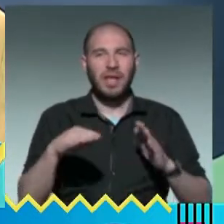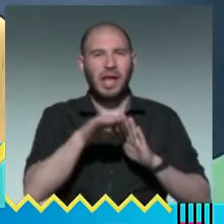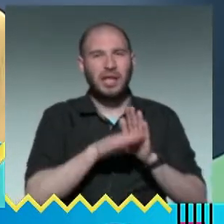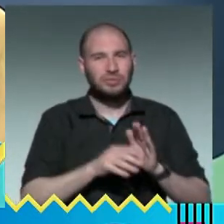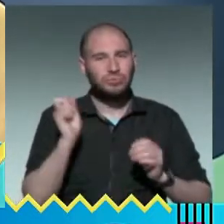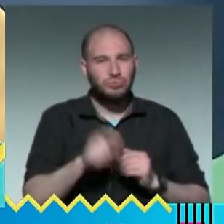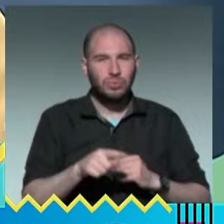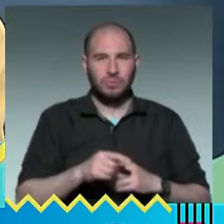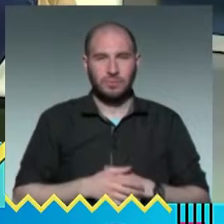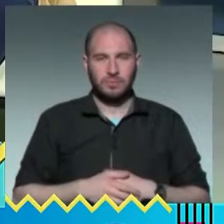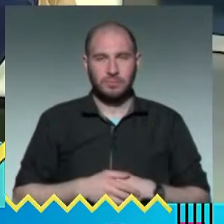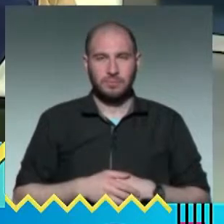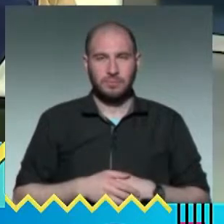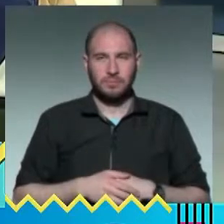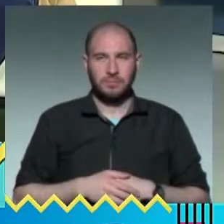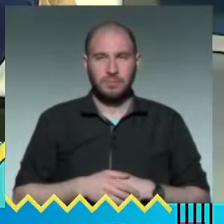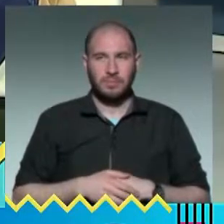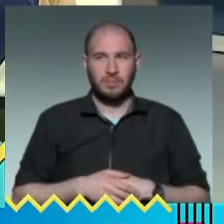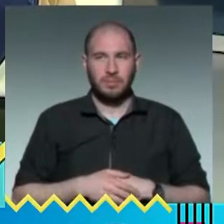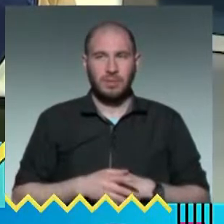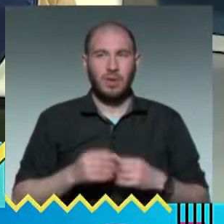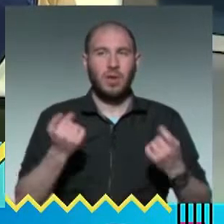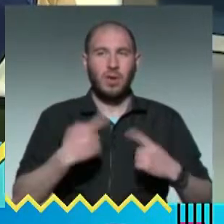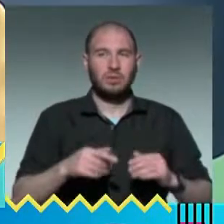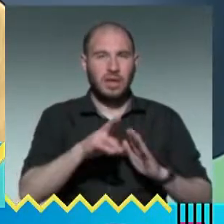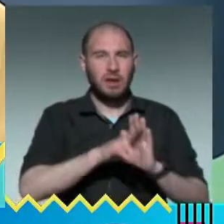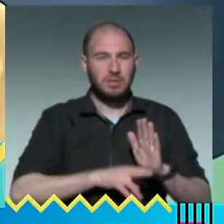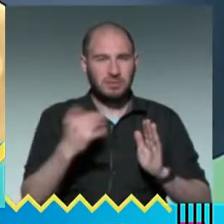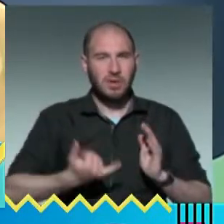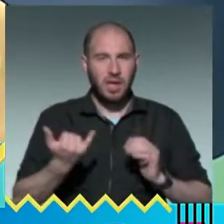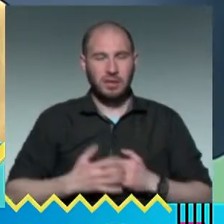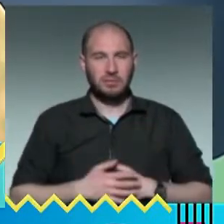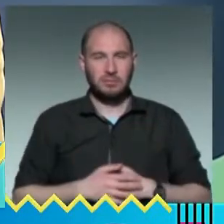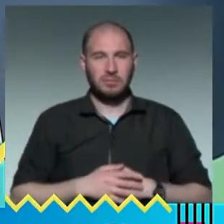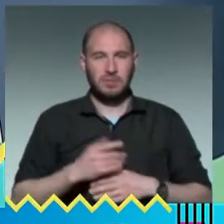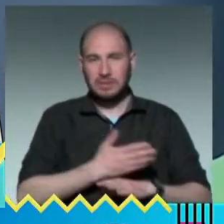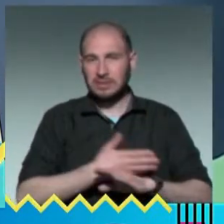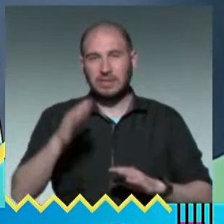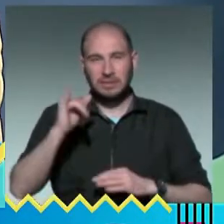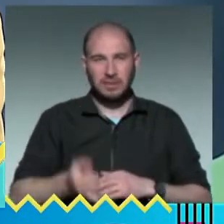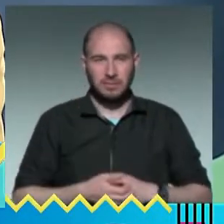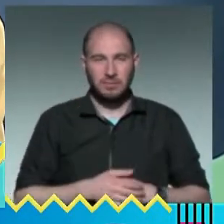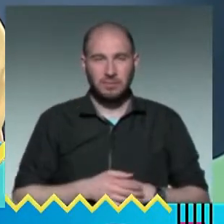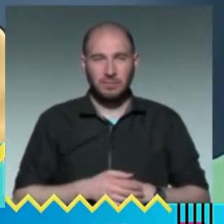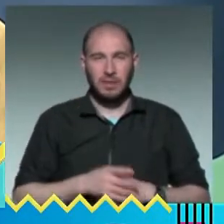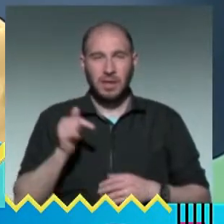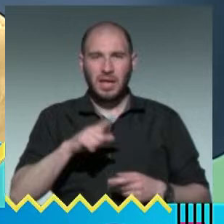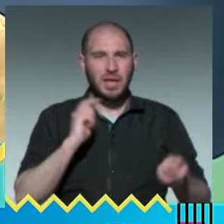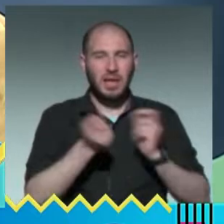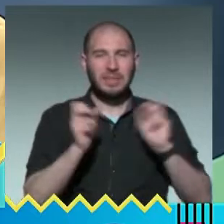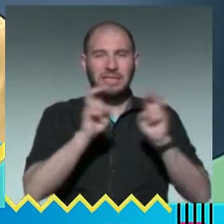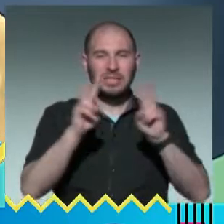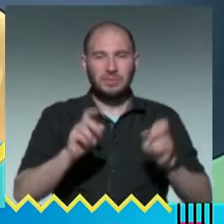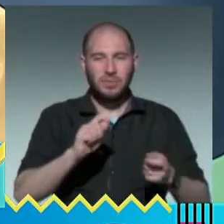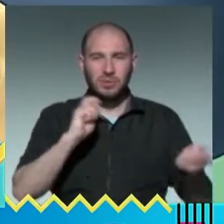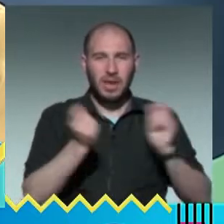característica propia de la prestación. Si es una actividad regulada, y lo va a seguir siendo, o sea, lo que se cambia es la